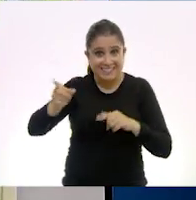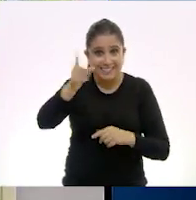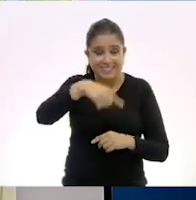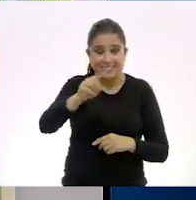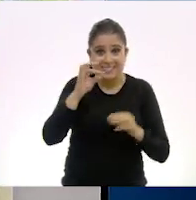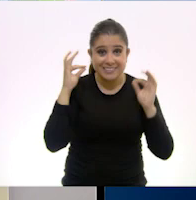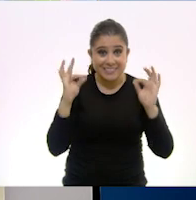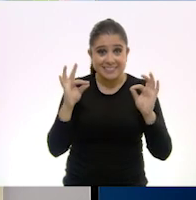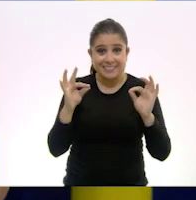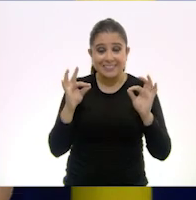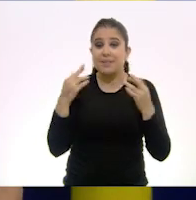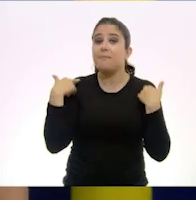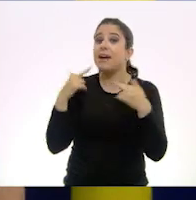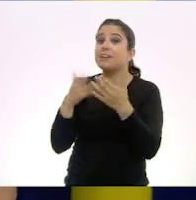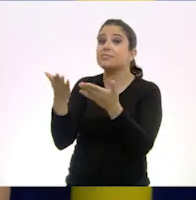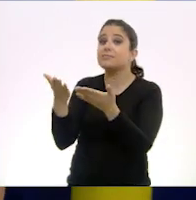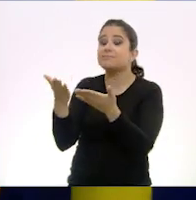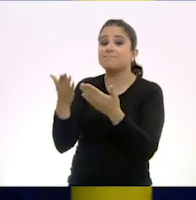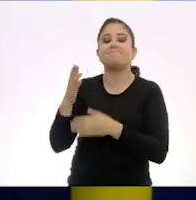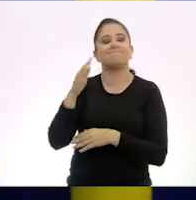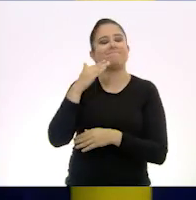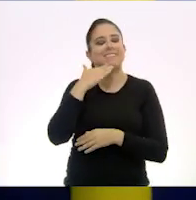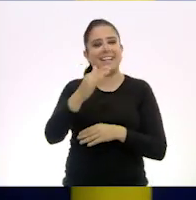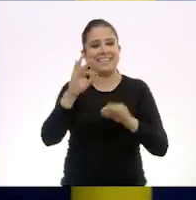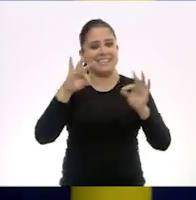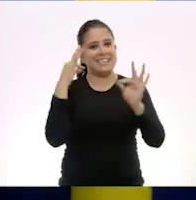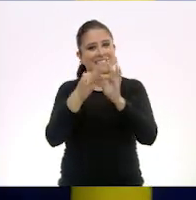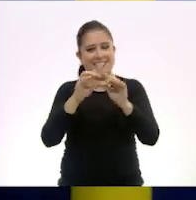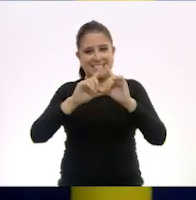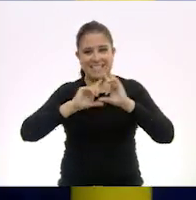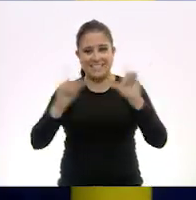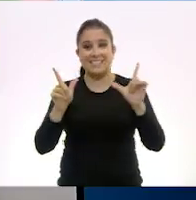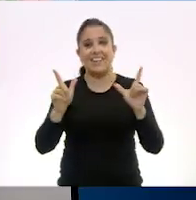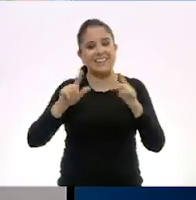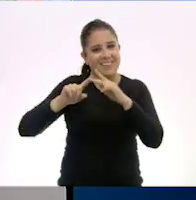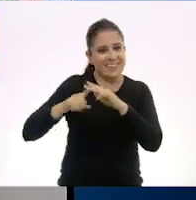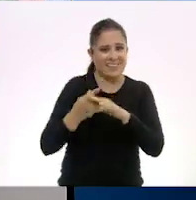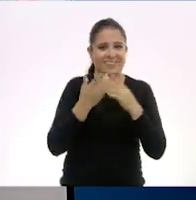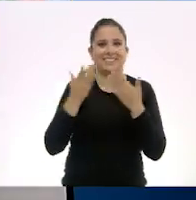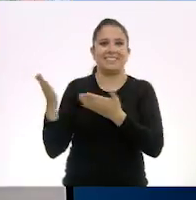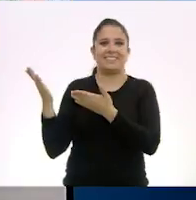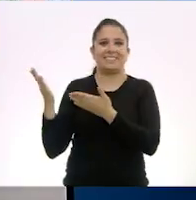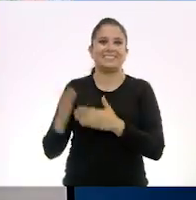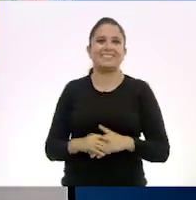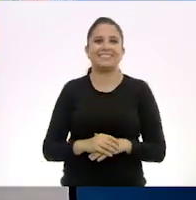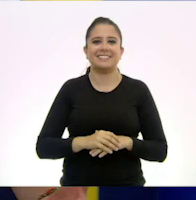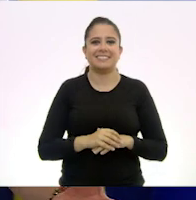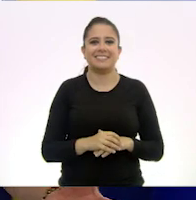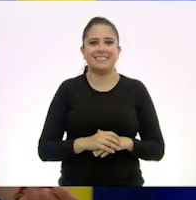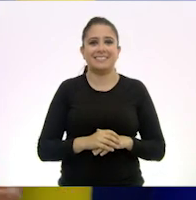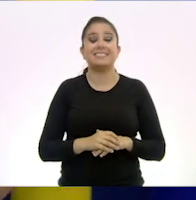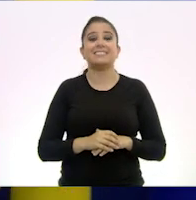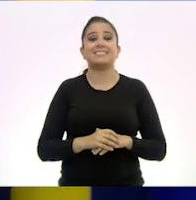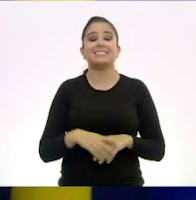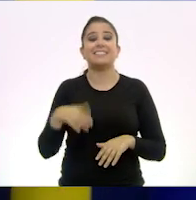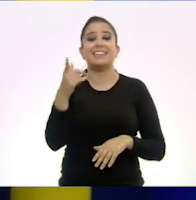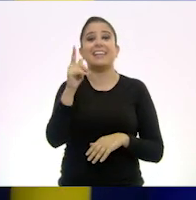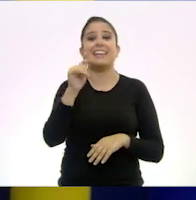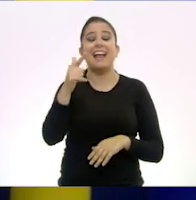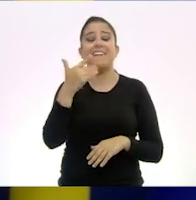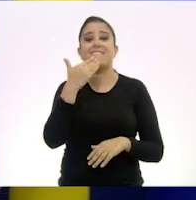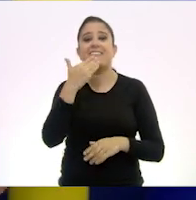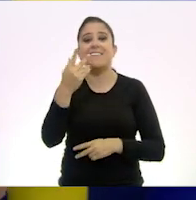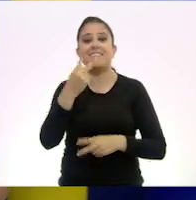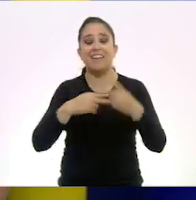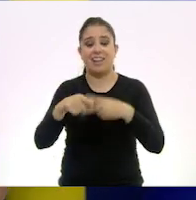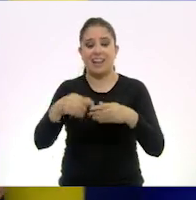dígame, ¿estamos listos? Listísimos. No se diga más, entonces comenzamos. ¿Qué tal? Bienvenidos en esta